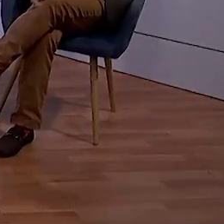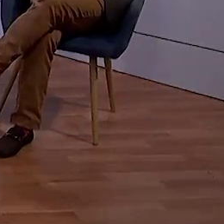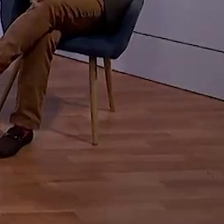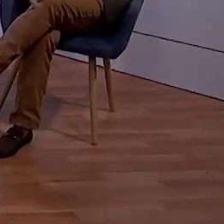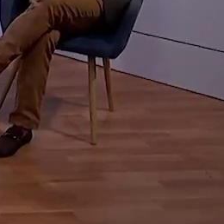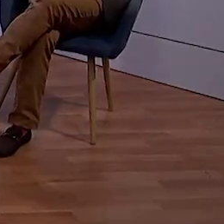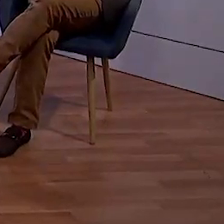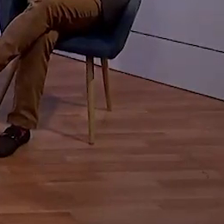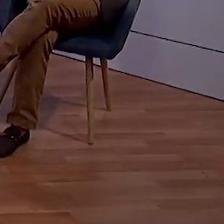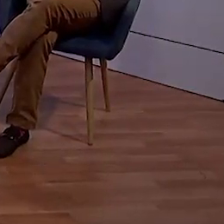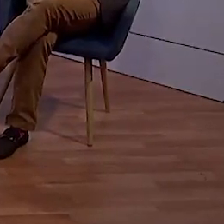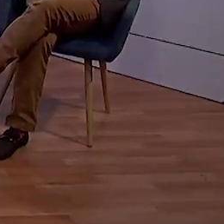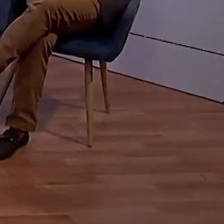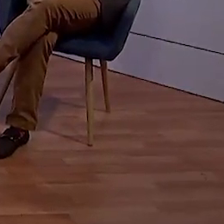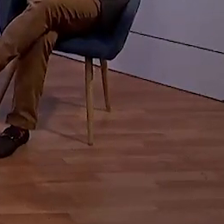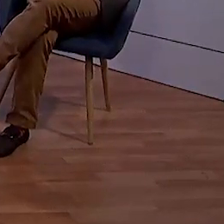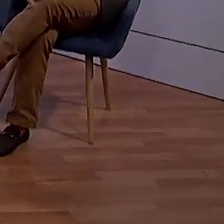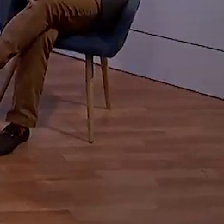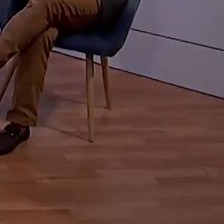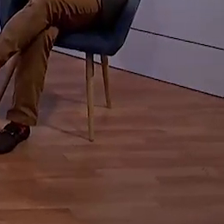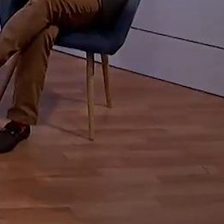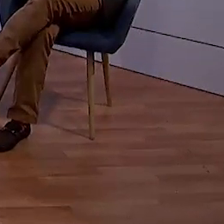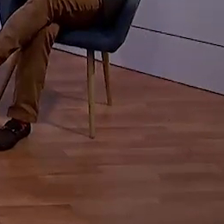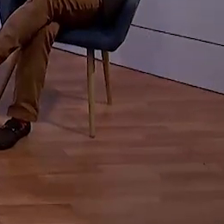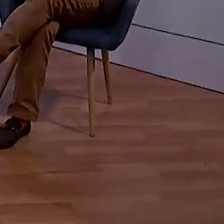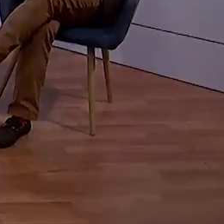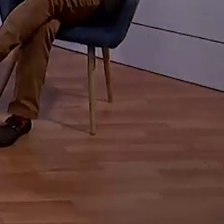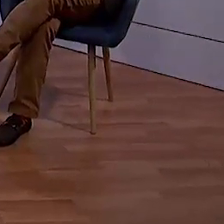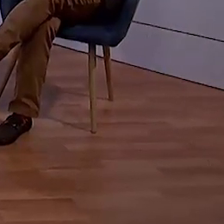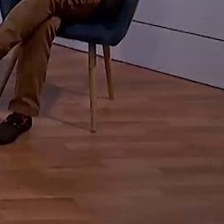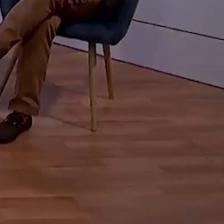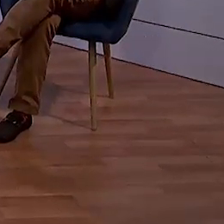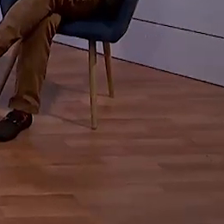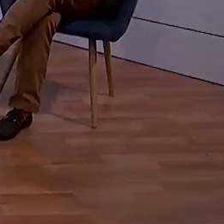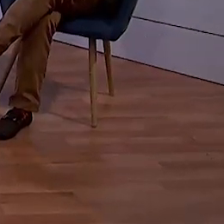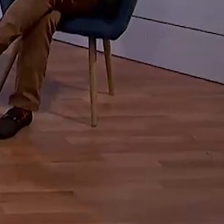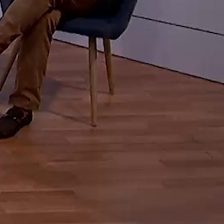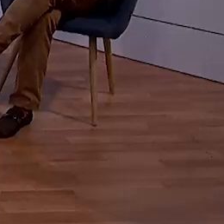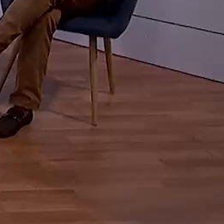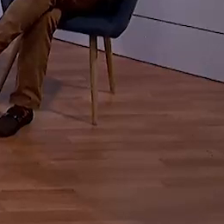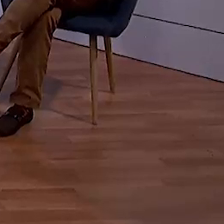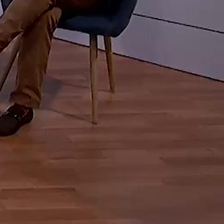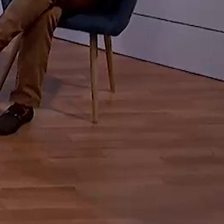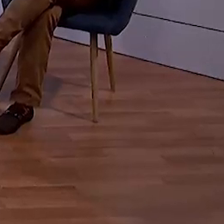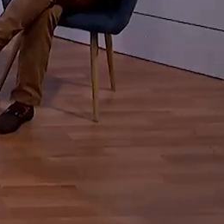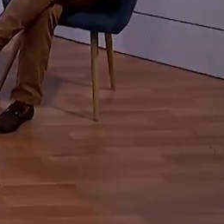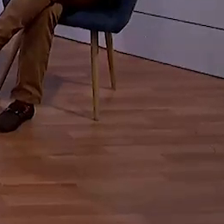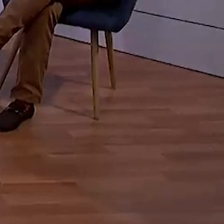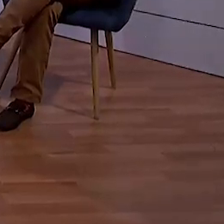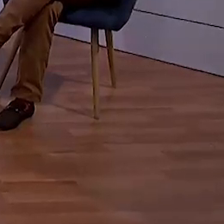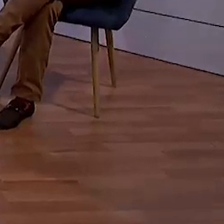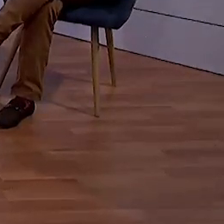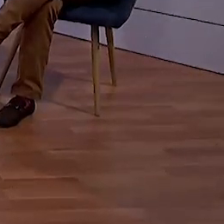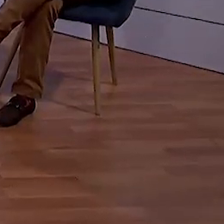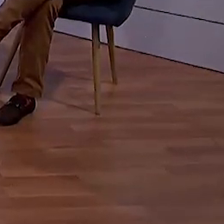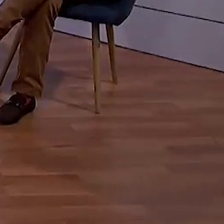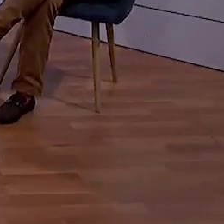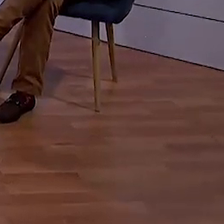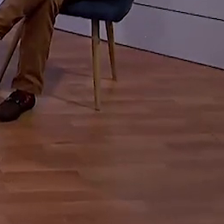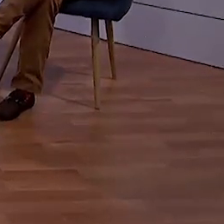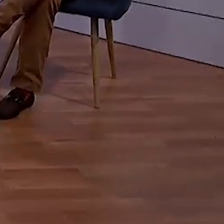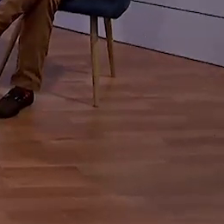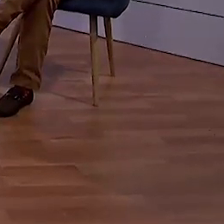proceso del aprendiz del arte de curar y prescriptor de cannabis medicinal, buscador de bienestar y promotor de concepto